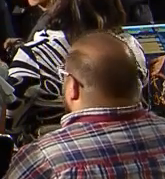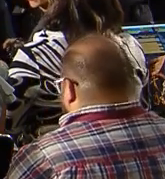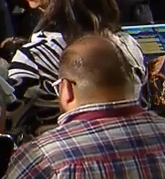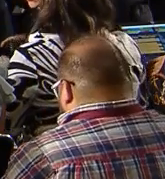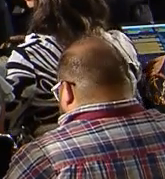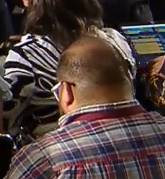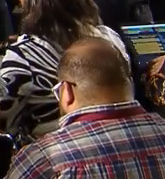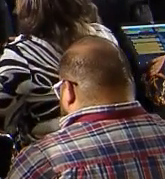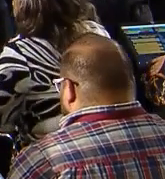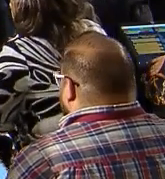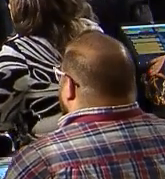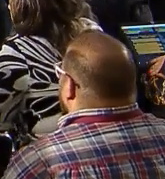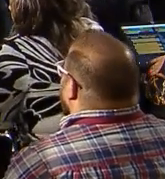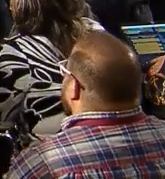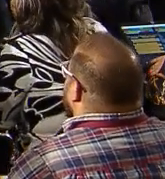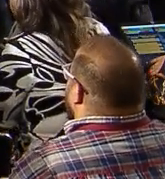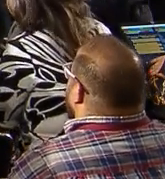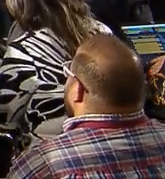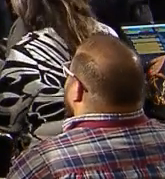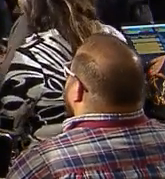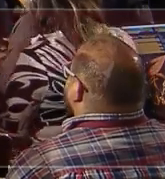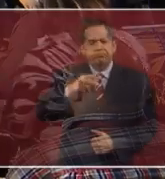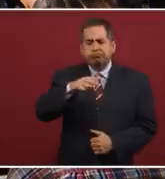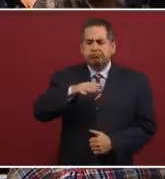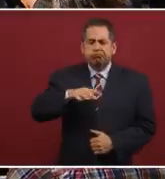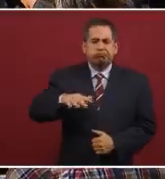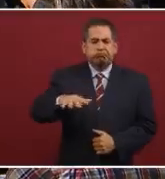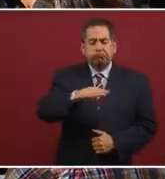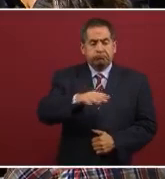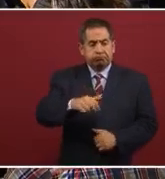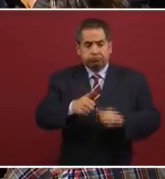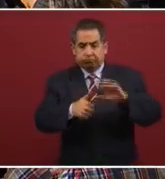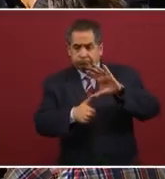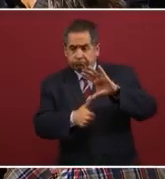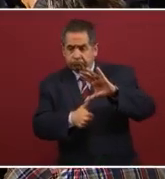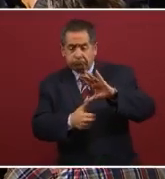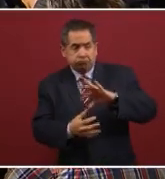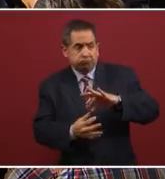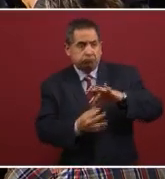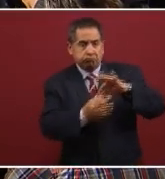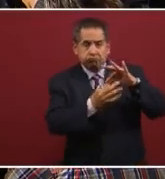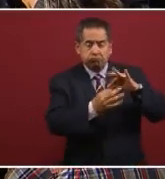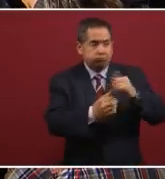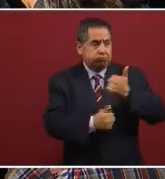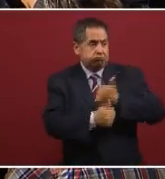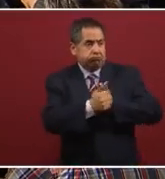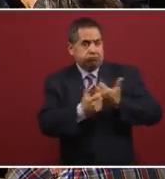construir una región en América del Norte de alta competitividad.